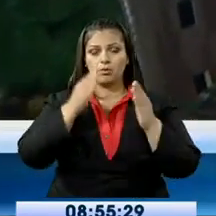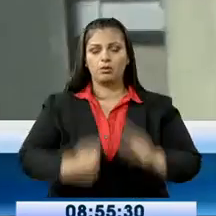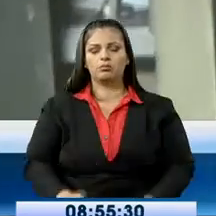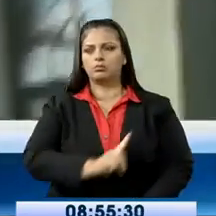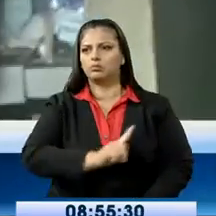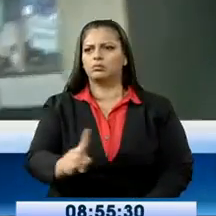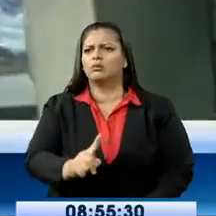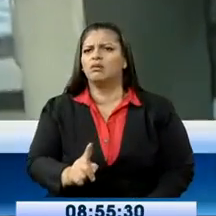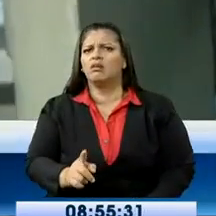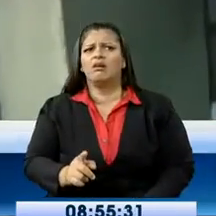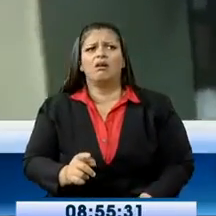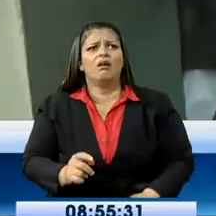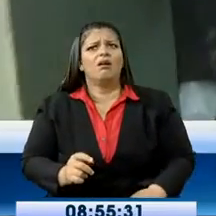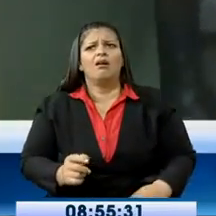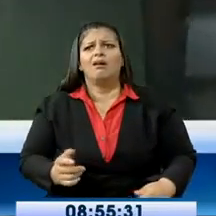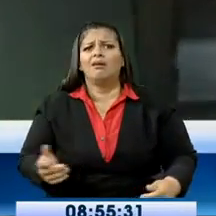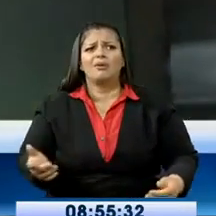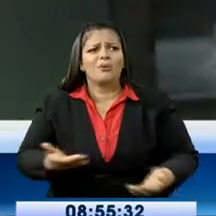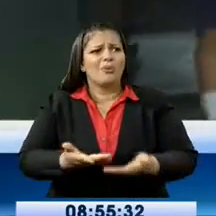escombros.